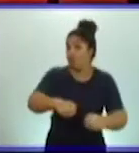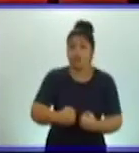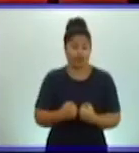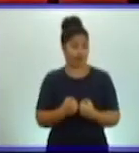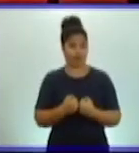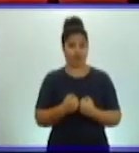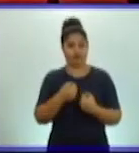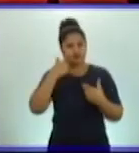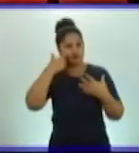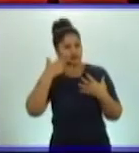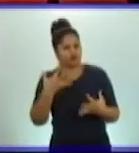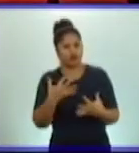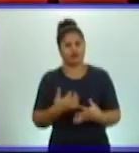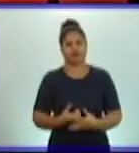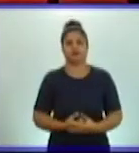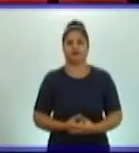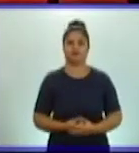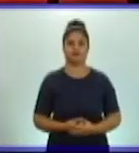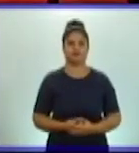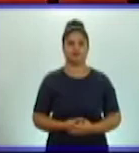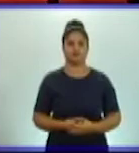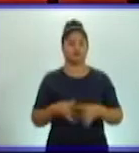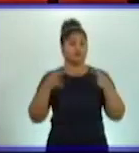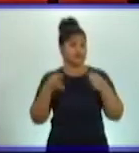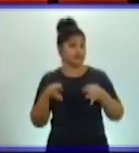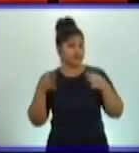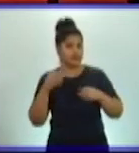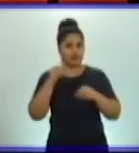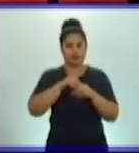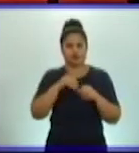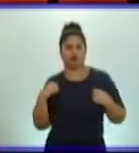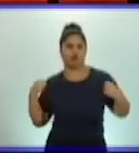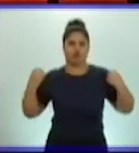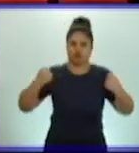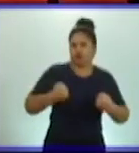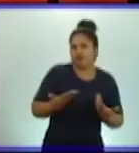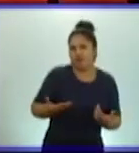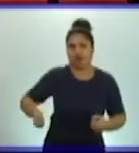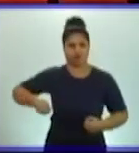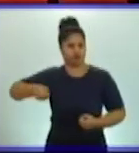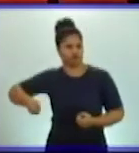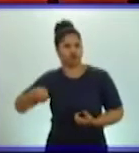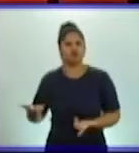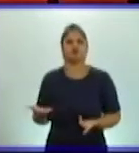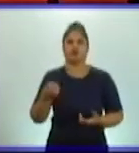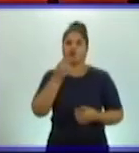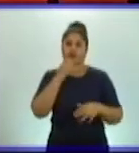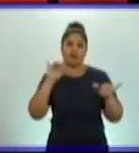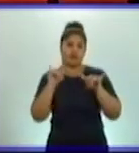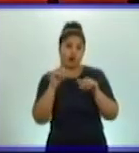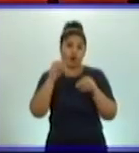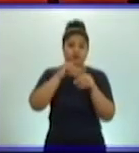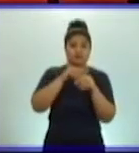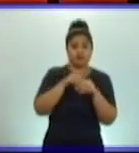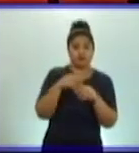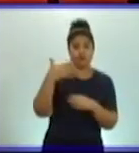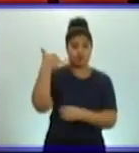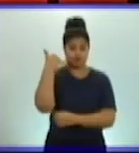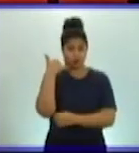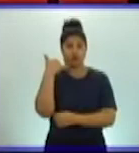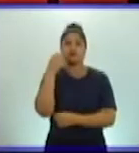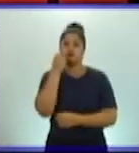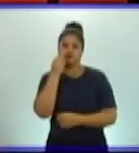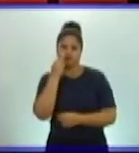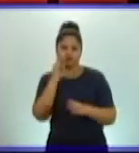como libro, lo podemos tener como herramienta tecnológica en un celular, como una aplicación, porque hay que saber bien qué quiere decir la palabra, porque incluso